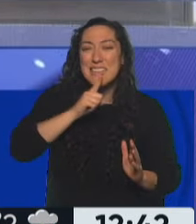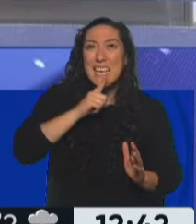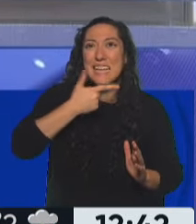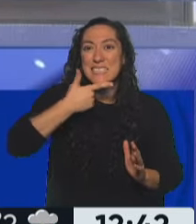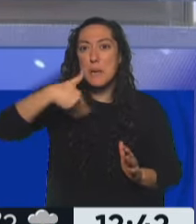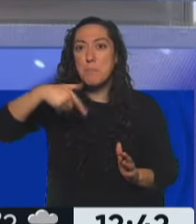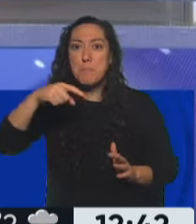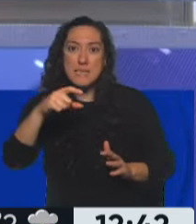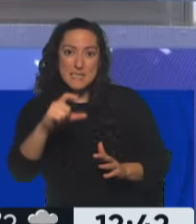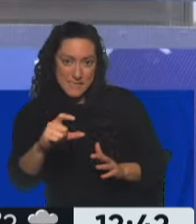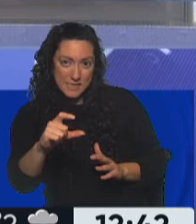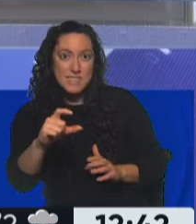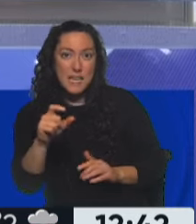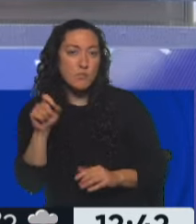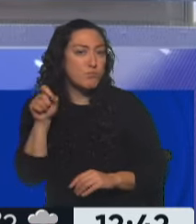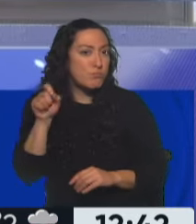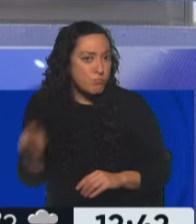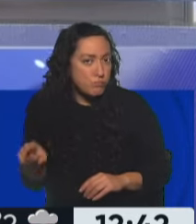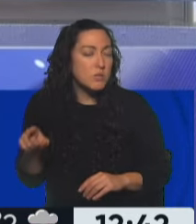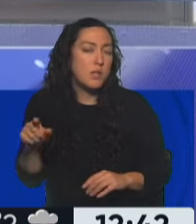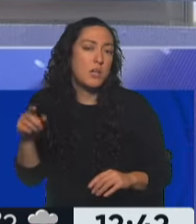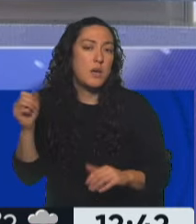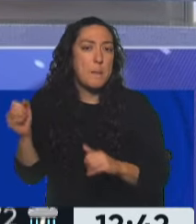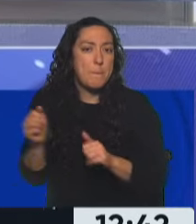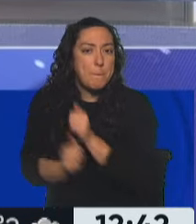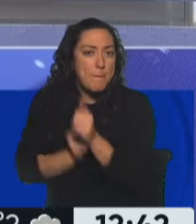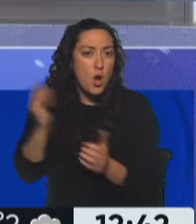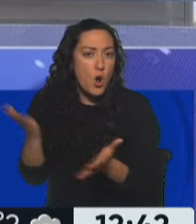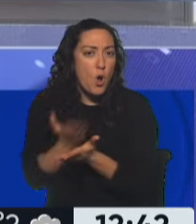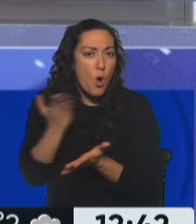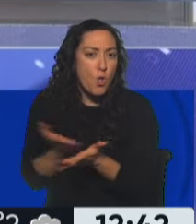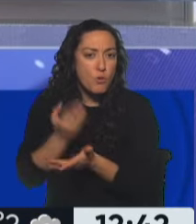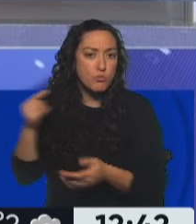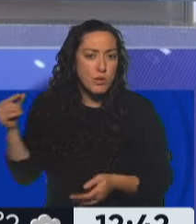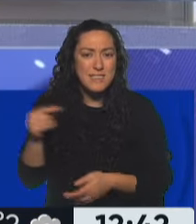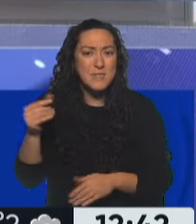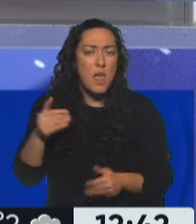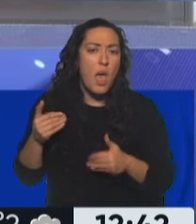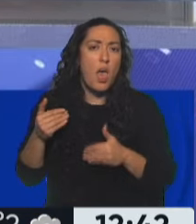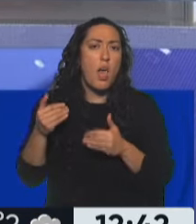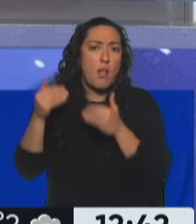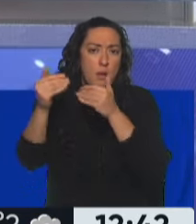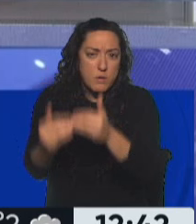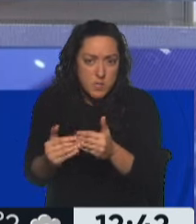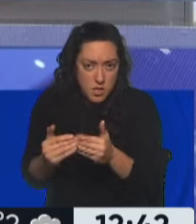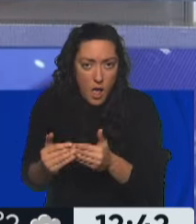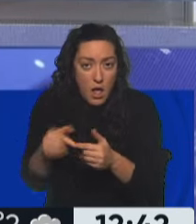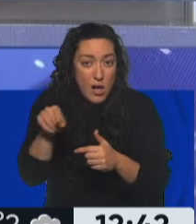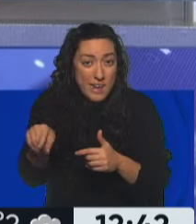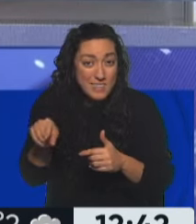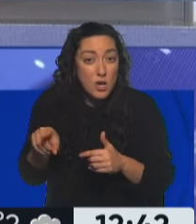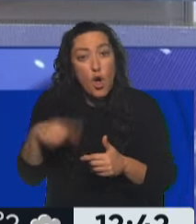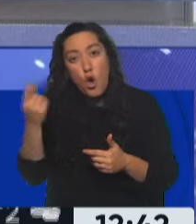la Taiwan Semiconductor Manufacturing Company, que es la gran productora de chips avanzados. Entonces, ahí hay otra faceta